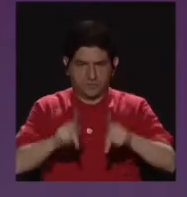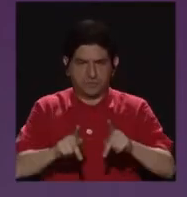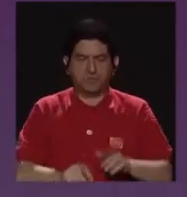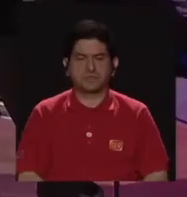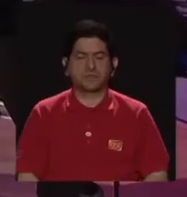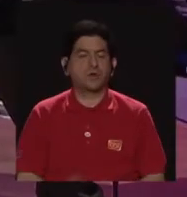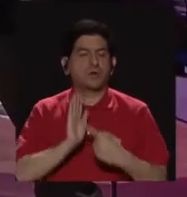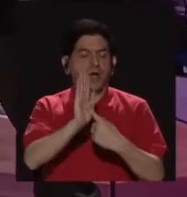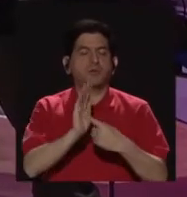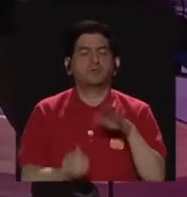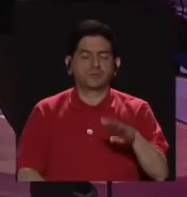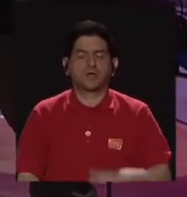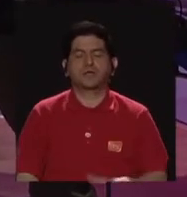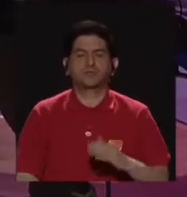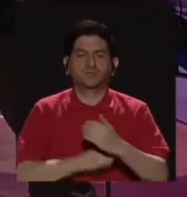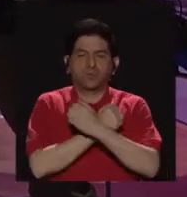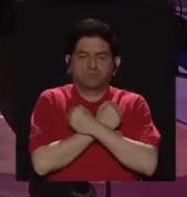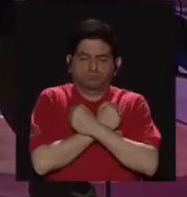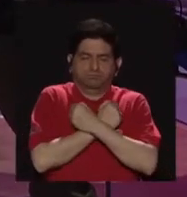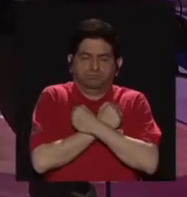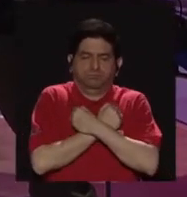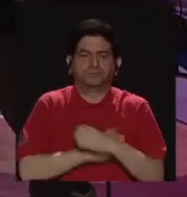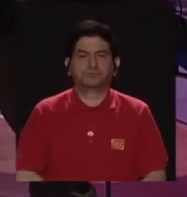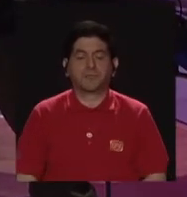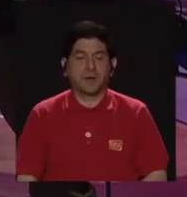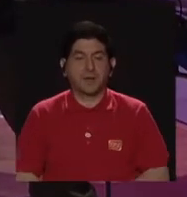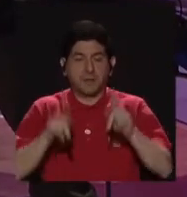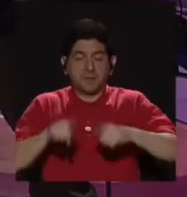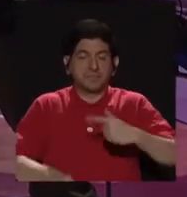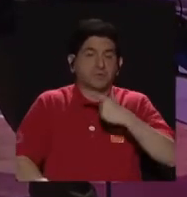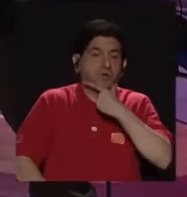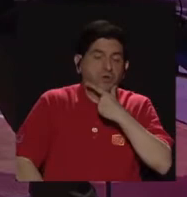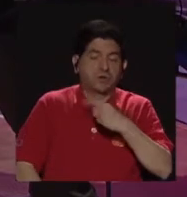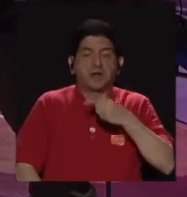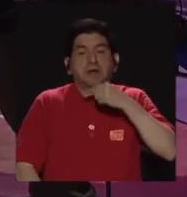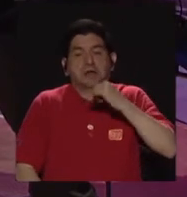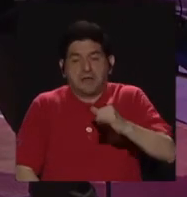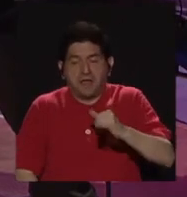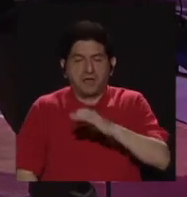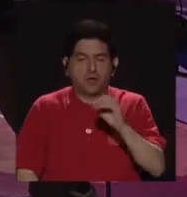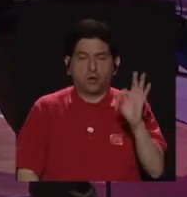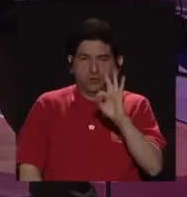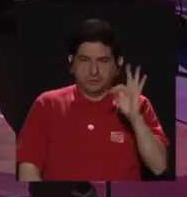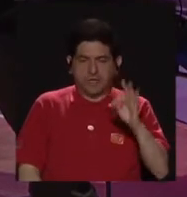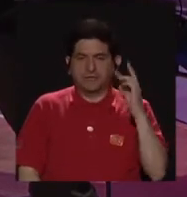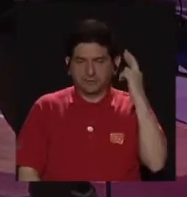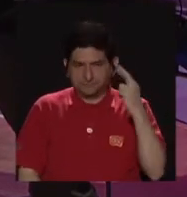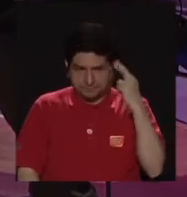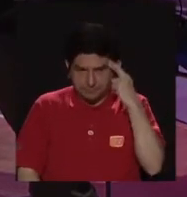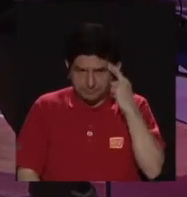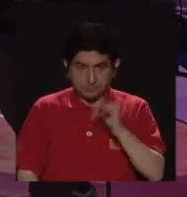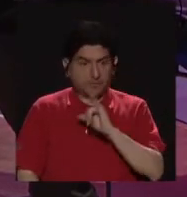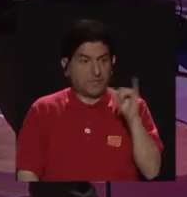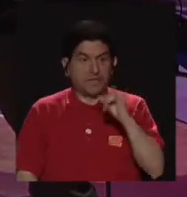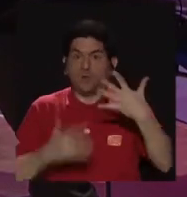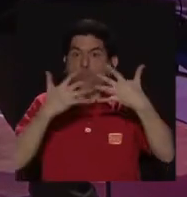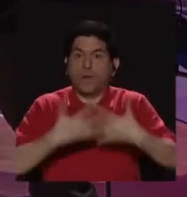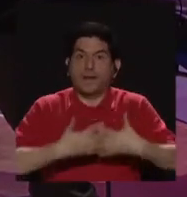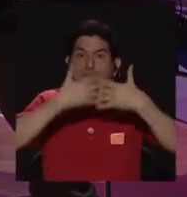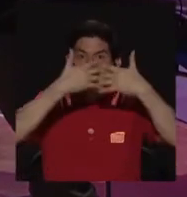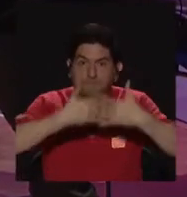mostrar sus afectividad es verdad por por ser lesbianas por ser gays por ser trans es esas mismas empresas